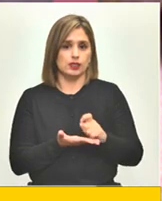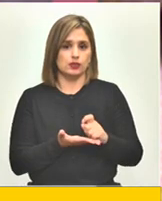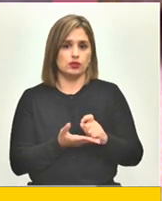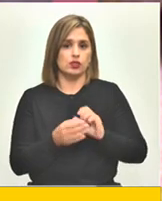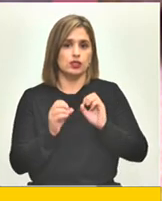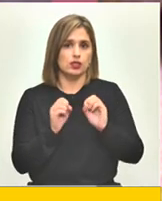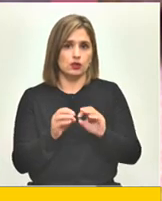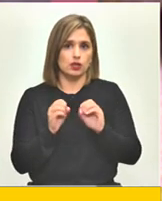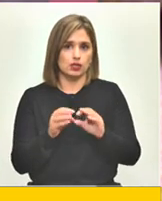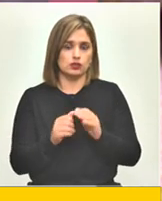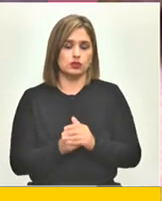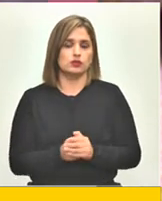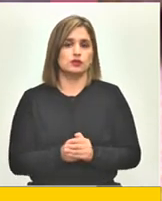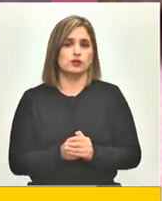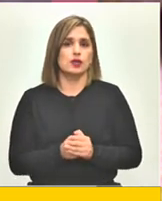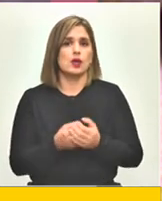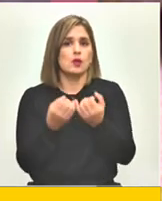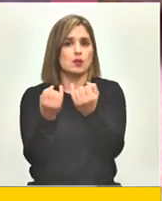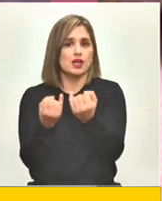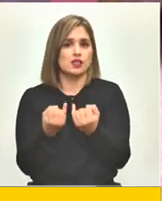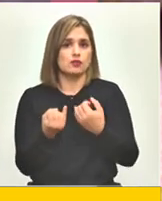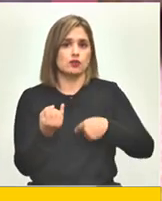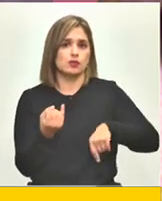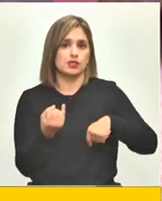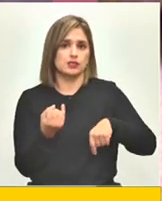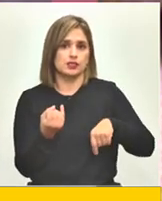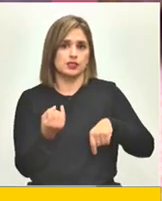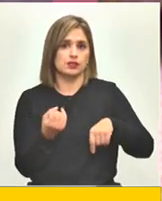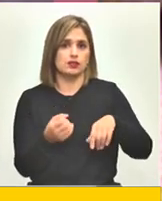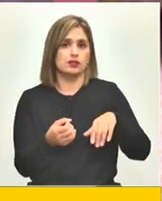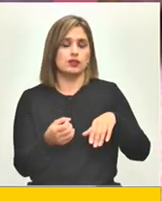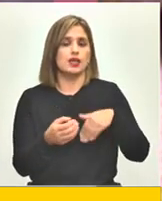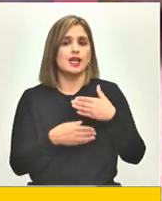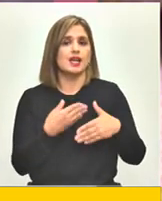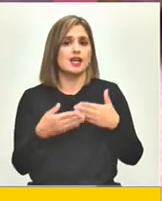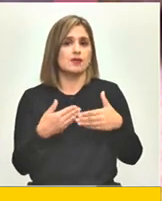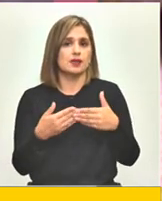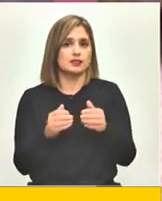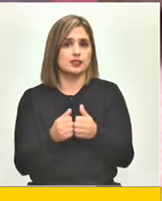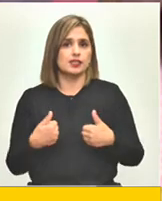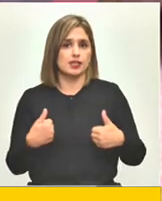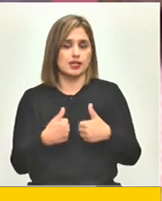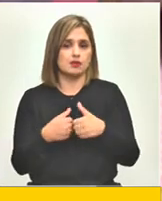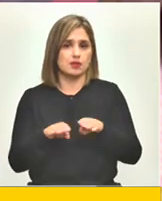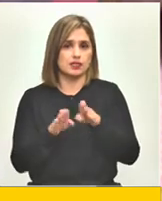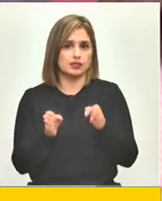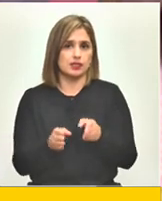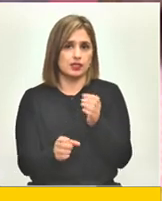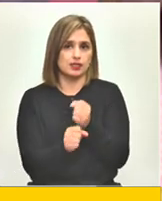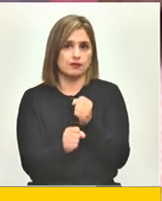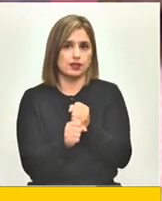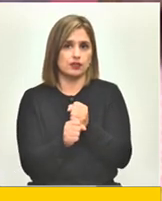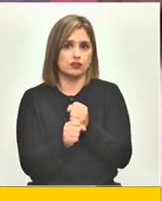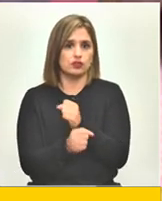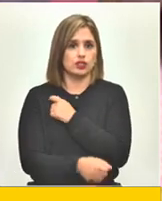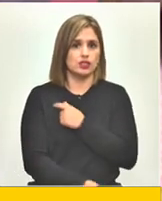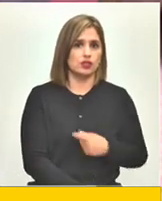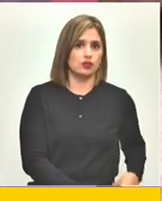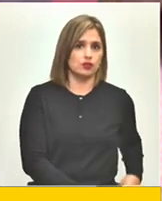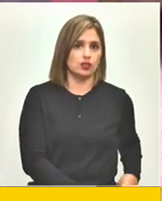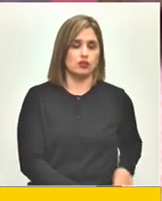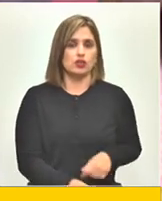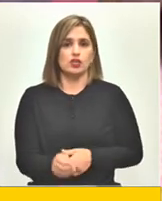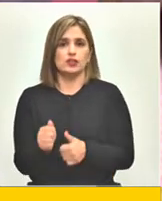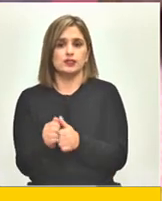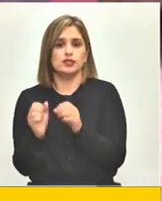educación a fin de que informen al senado el estado de avance de la mesa de trabajo entre El Ejecutivo y los